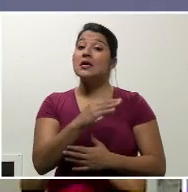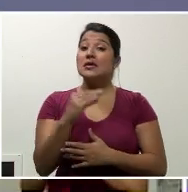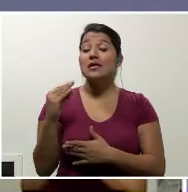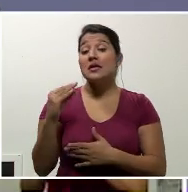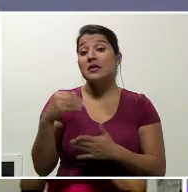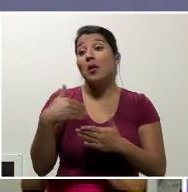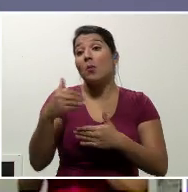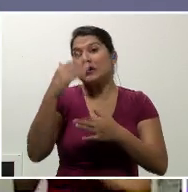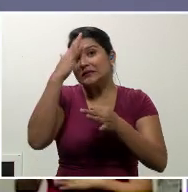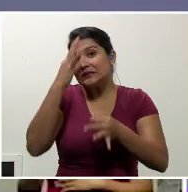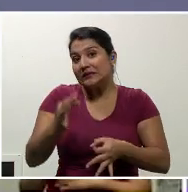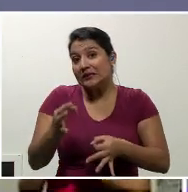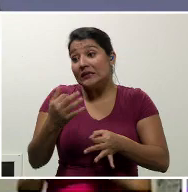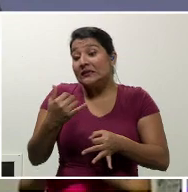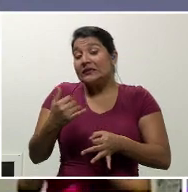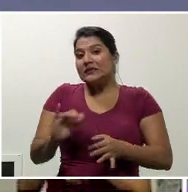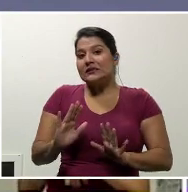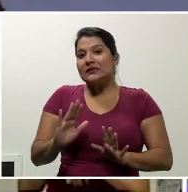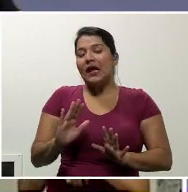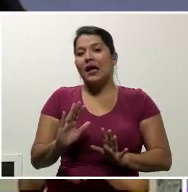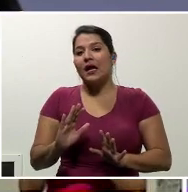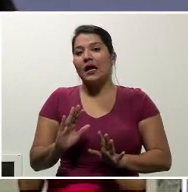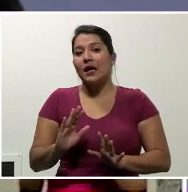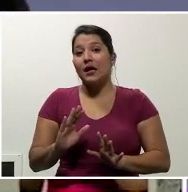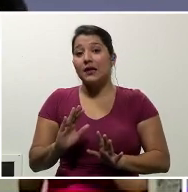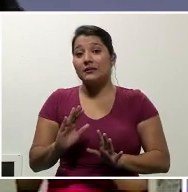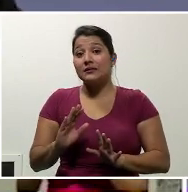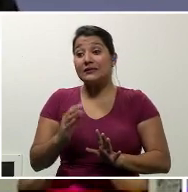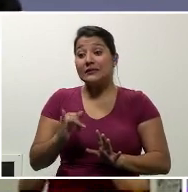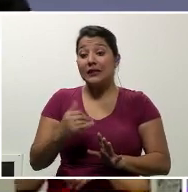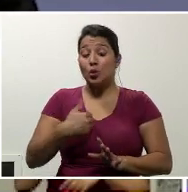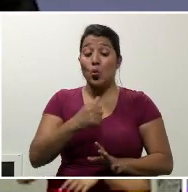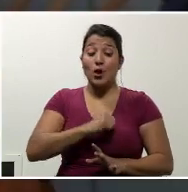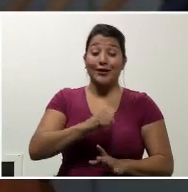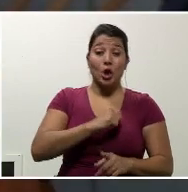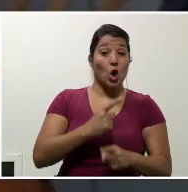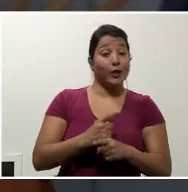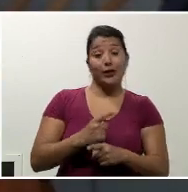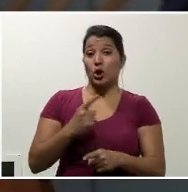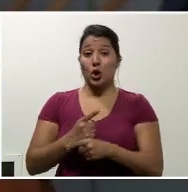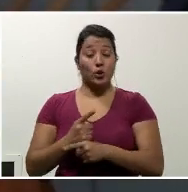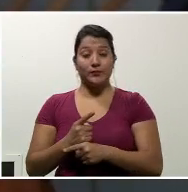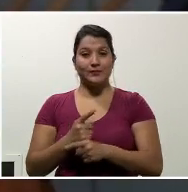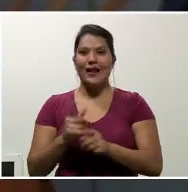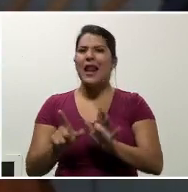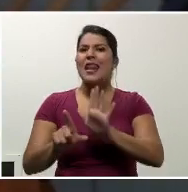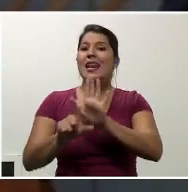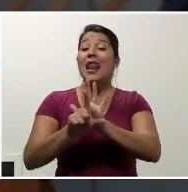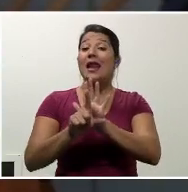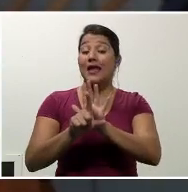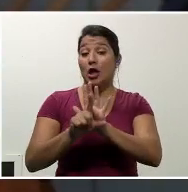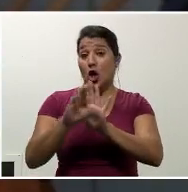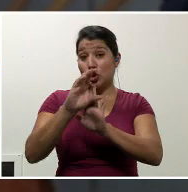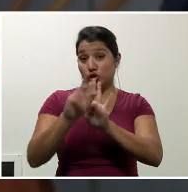si el procedimiento de la jerarca del INAMU fue la adecuada o no. La Constitución establece que cualquier funcionario público, independientemente